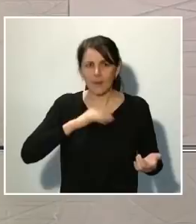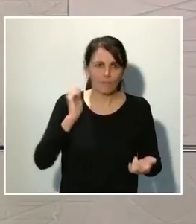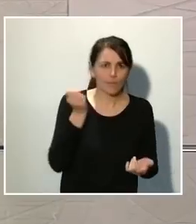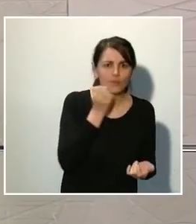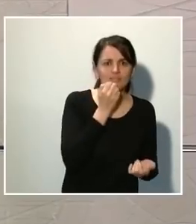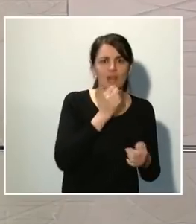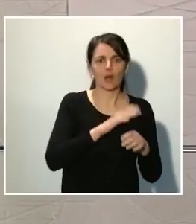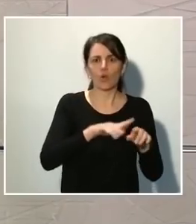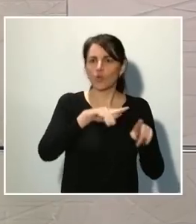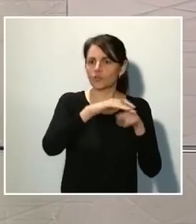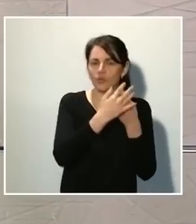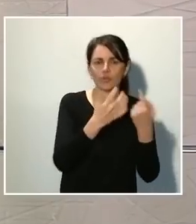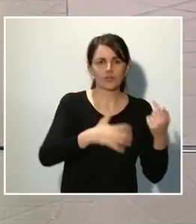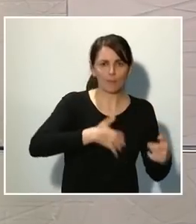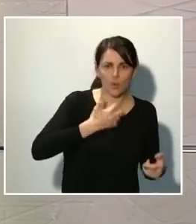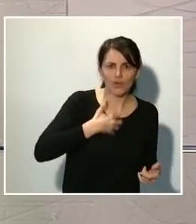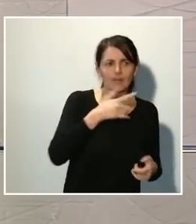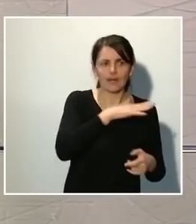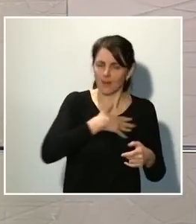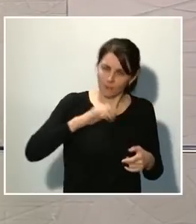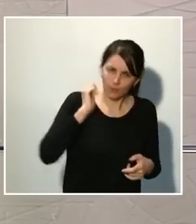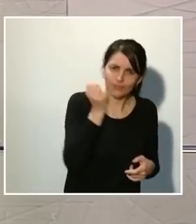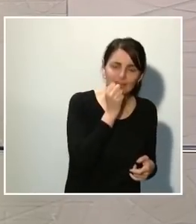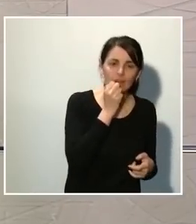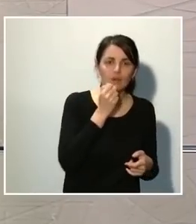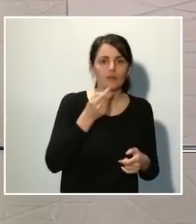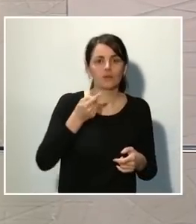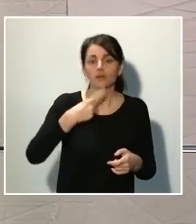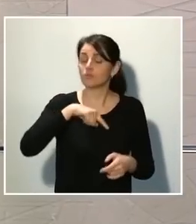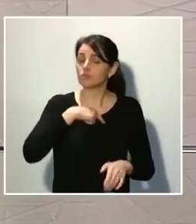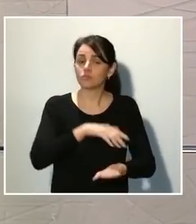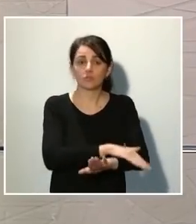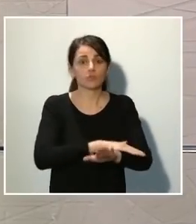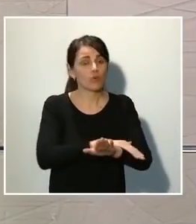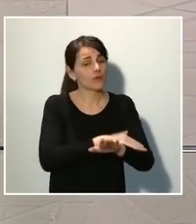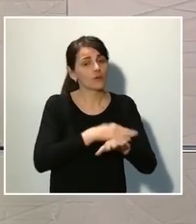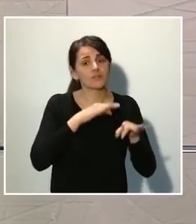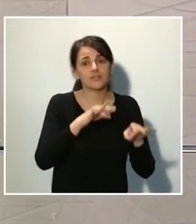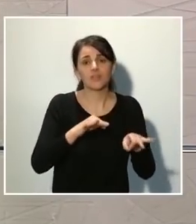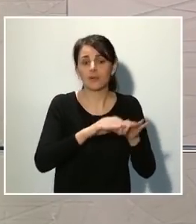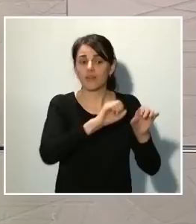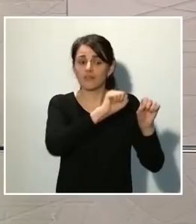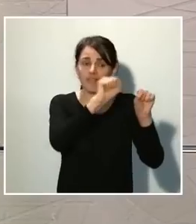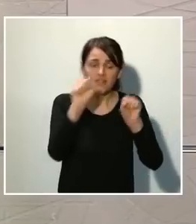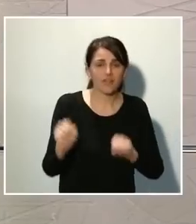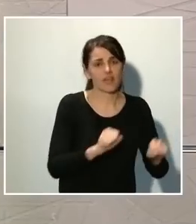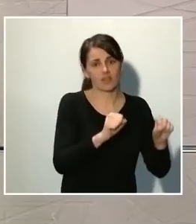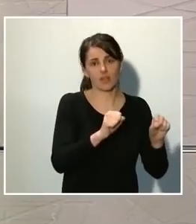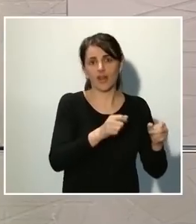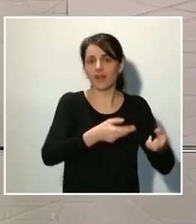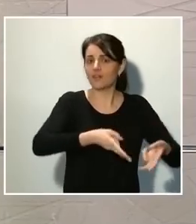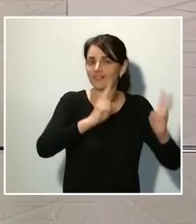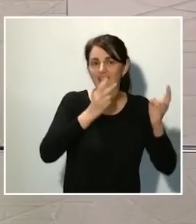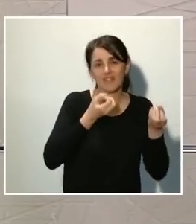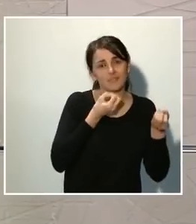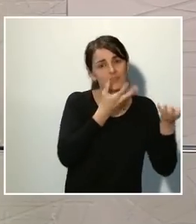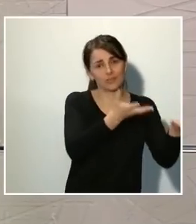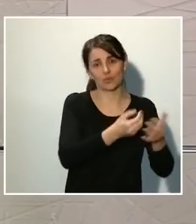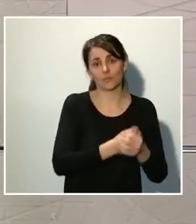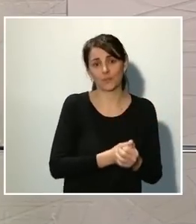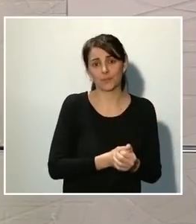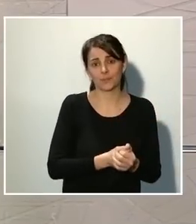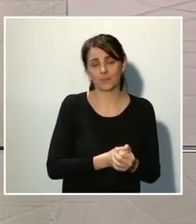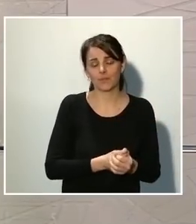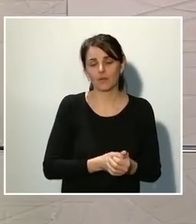vicepresidente en la comisión delegada del CNI, pues, como han podido comprobar todos, en qué tiene la cabeza